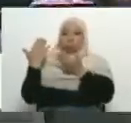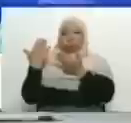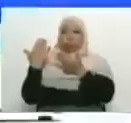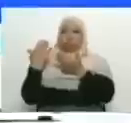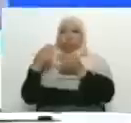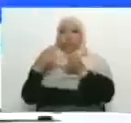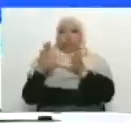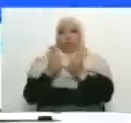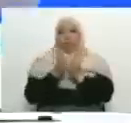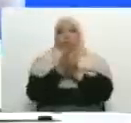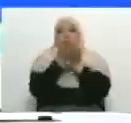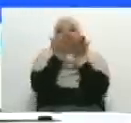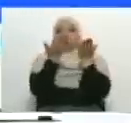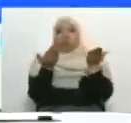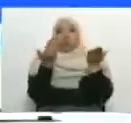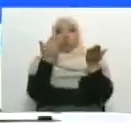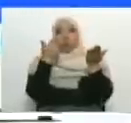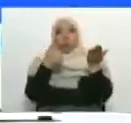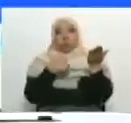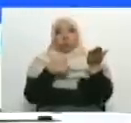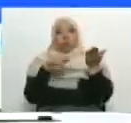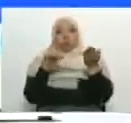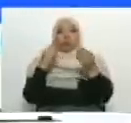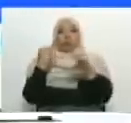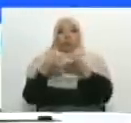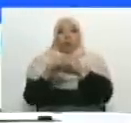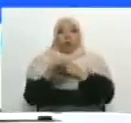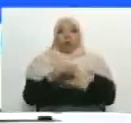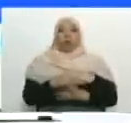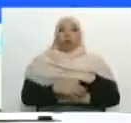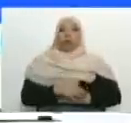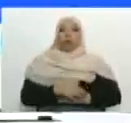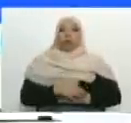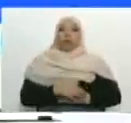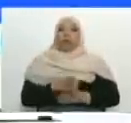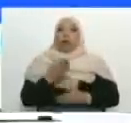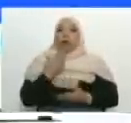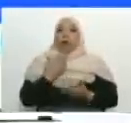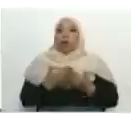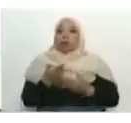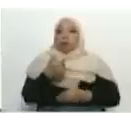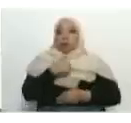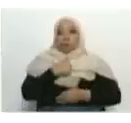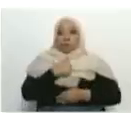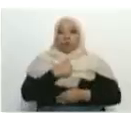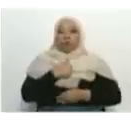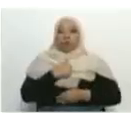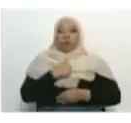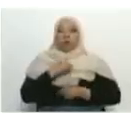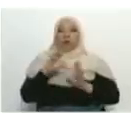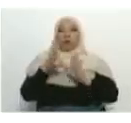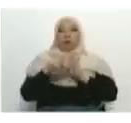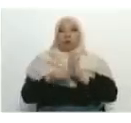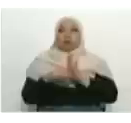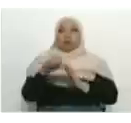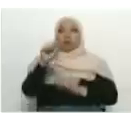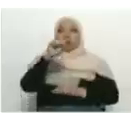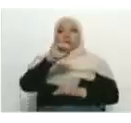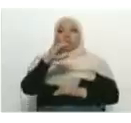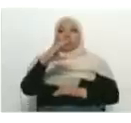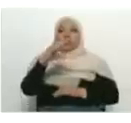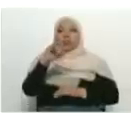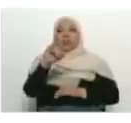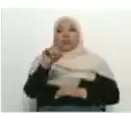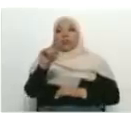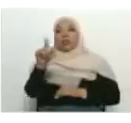artículo ofreciéndose, ay, aquí estoy yo, que gracias a mí pudimos robarnos Citgo y otros activos de